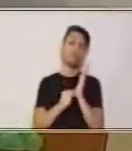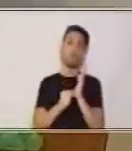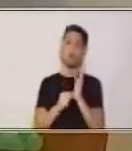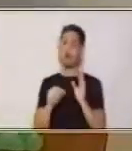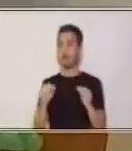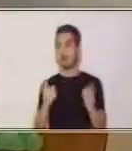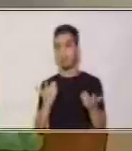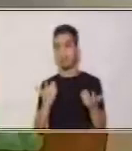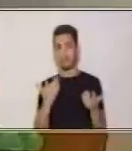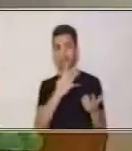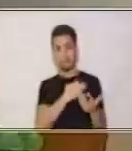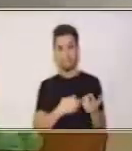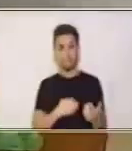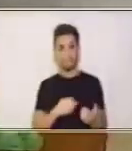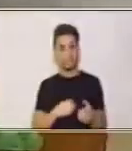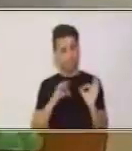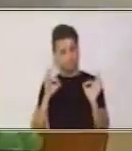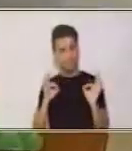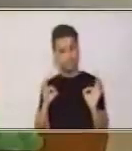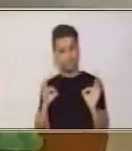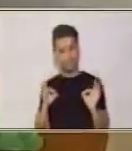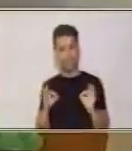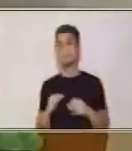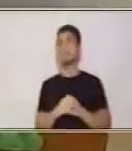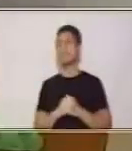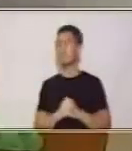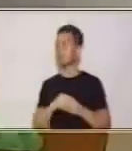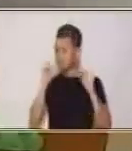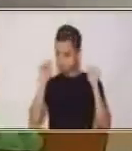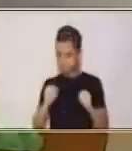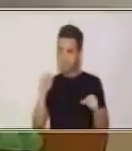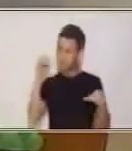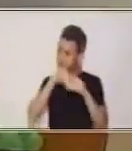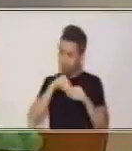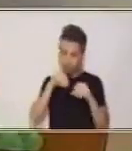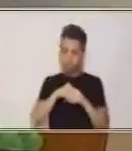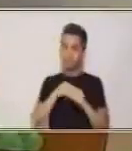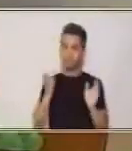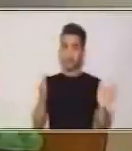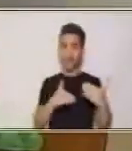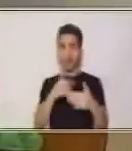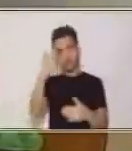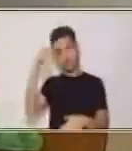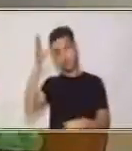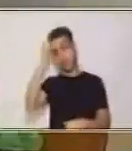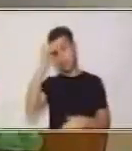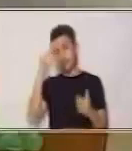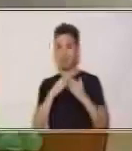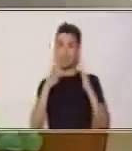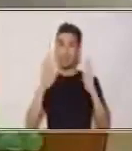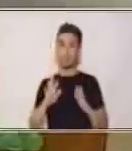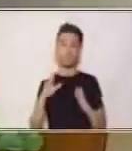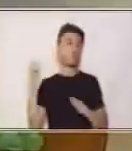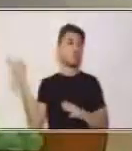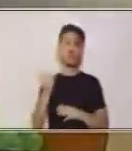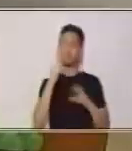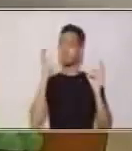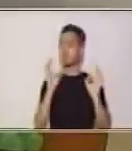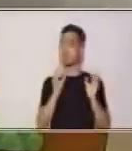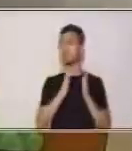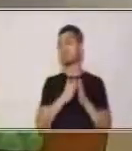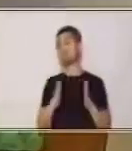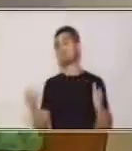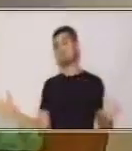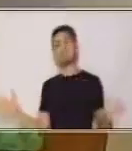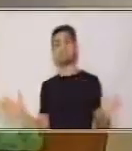tristeza. Lo que tú quieras, está bien. También lo puedes guardar en tu cajita de Aprendo en Casa, para que todo quede muy ordenado